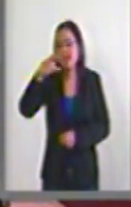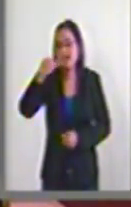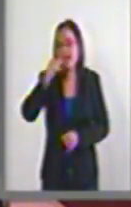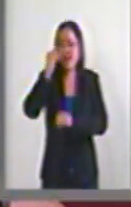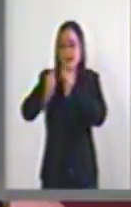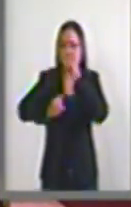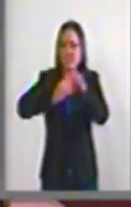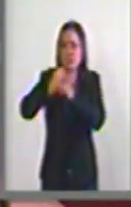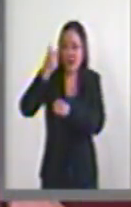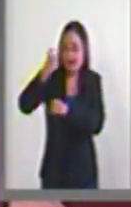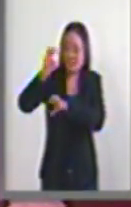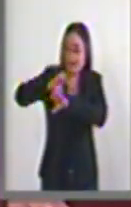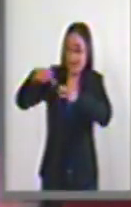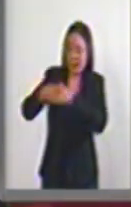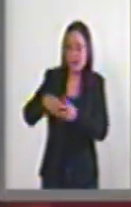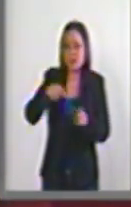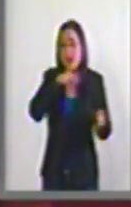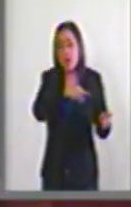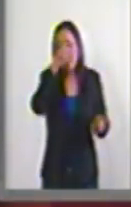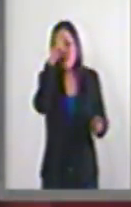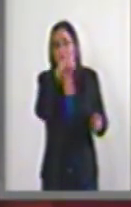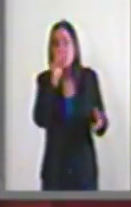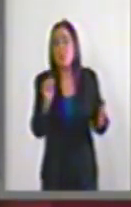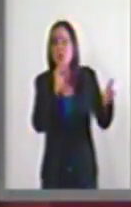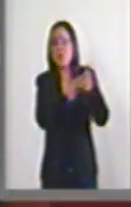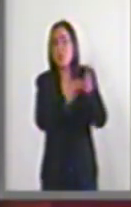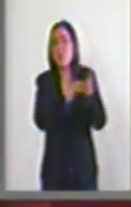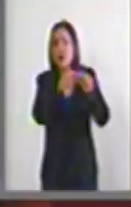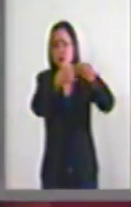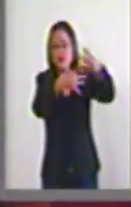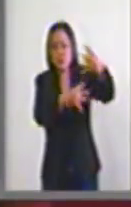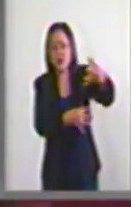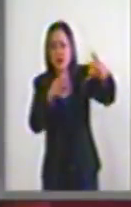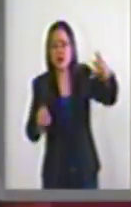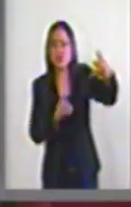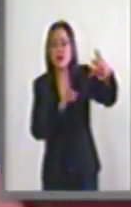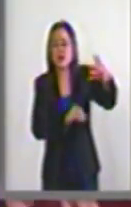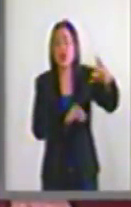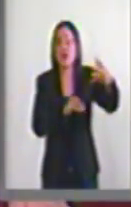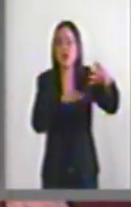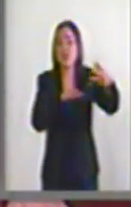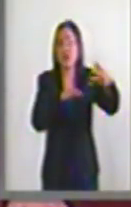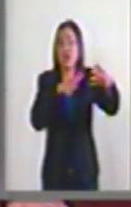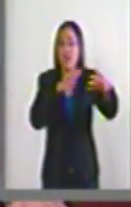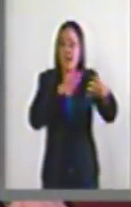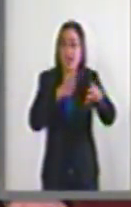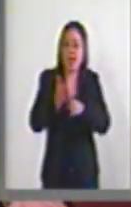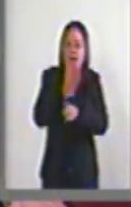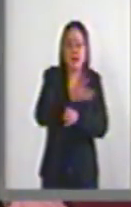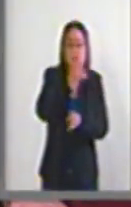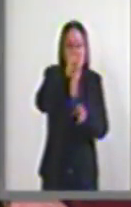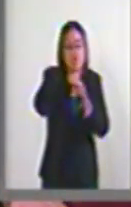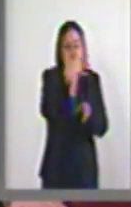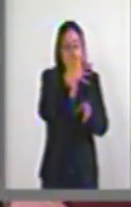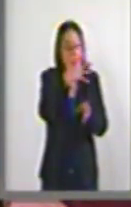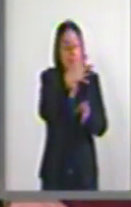que México cayó a 28 posiciones respecto del índice